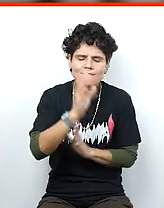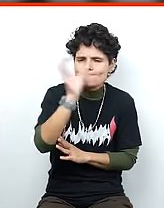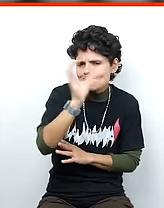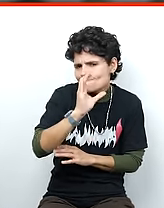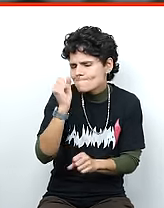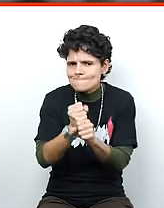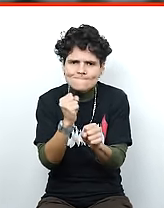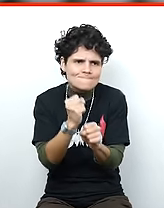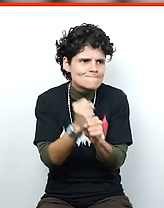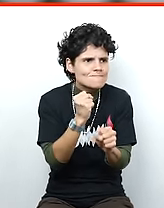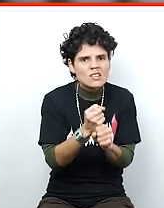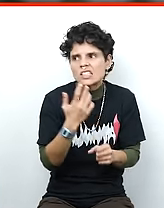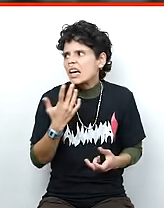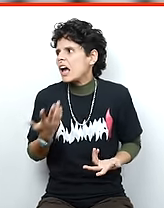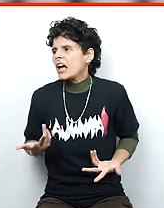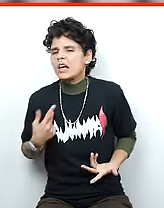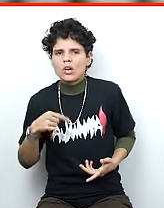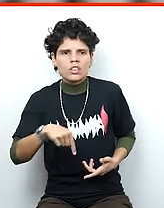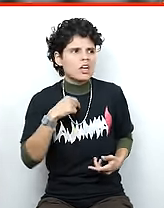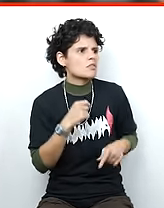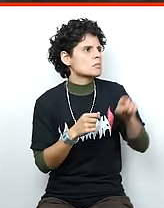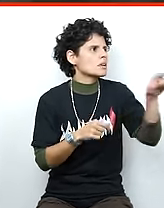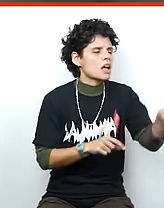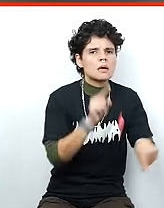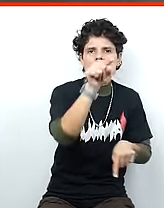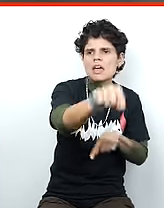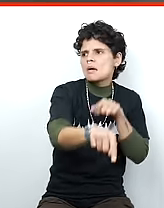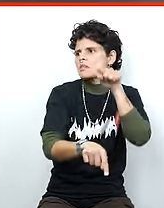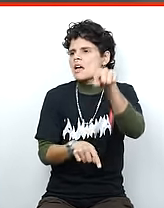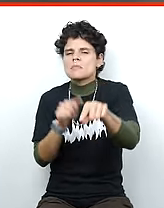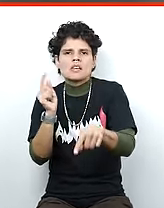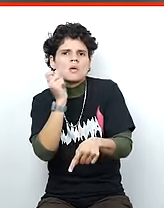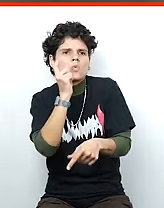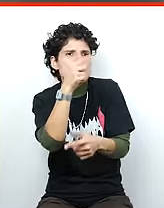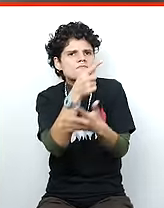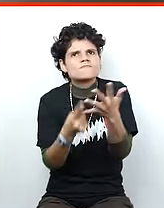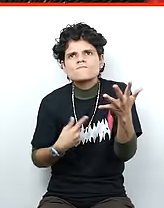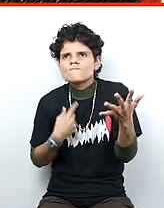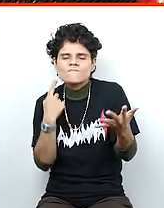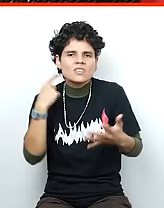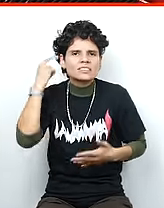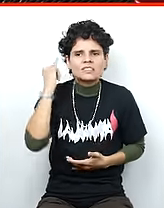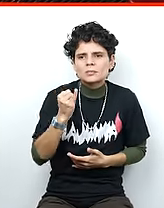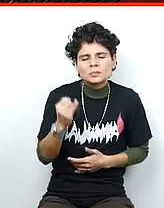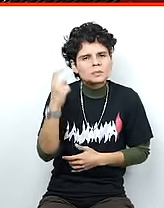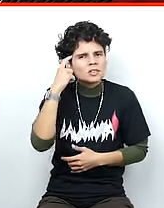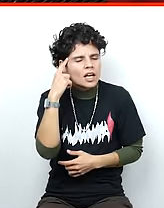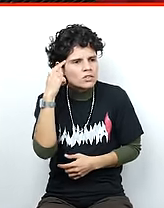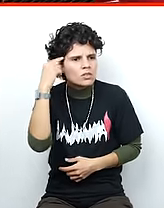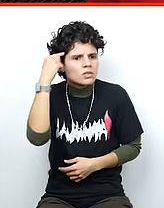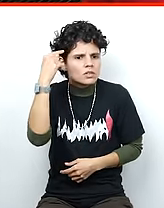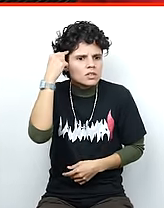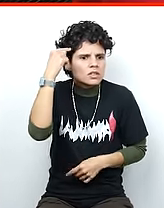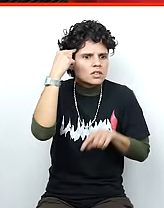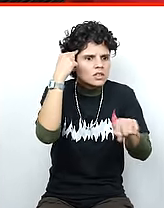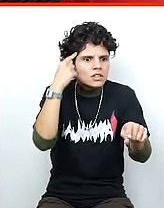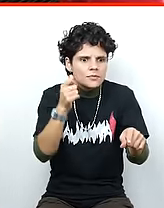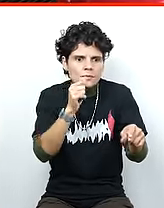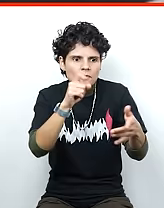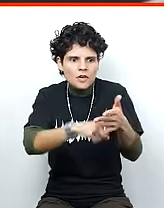a salir para la calle, a decir, ya, a ver qué guay hoy día, voy para allá, voy para acá, o hago esto o esto otro, siempre. Como ese peso encima de tu hombro te